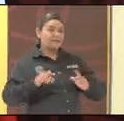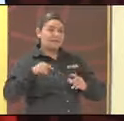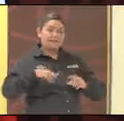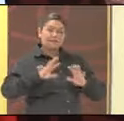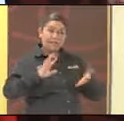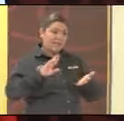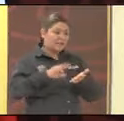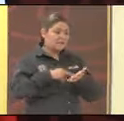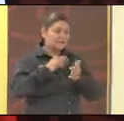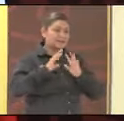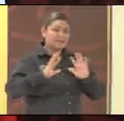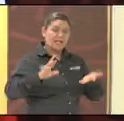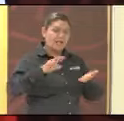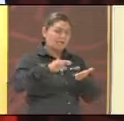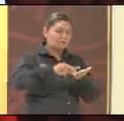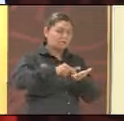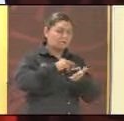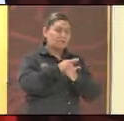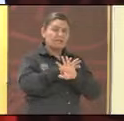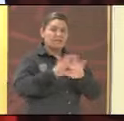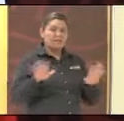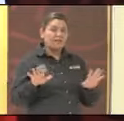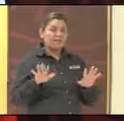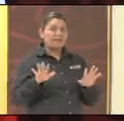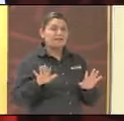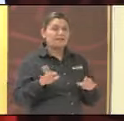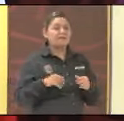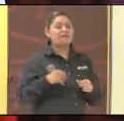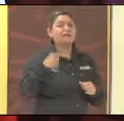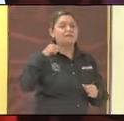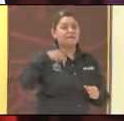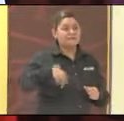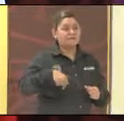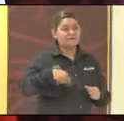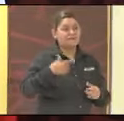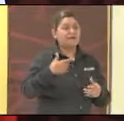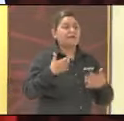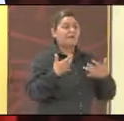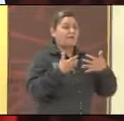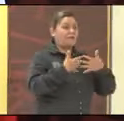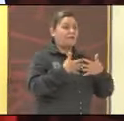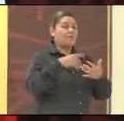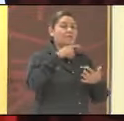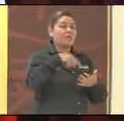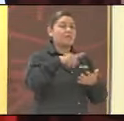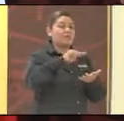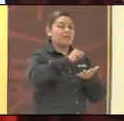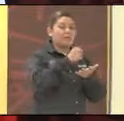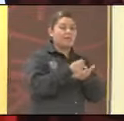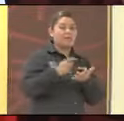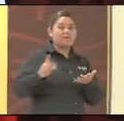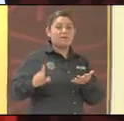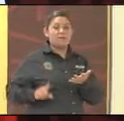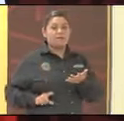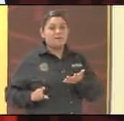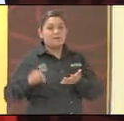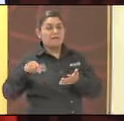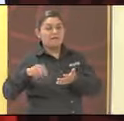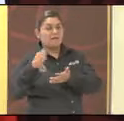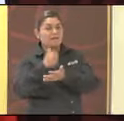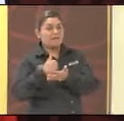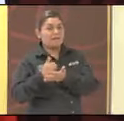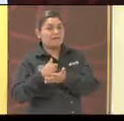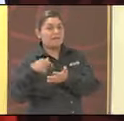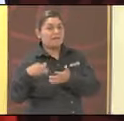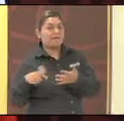lo aprobamos, ya se está elaborando el convenio respectivo, tanto con Fondo Tamaulipas, Gobierno del Estado, y Fondo Tamaulipas